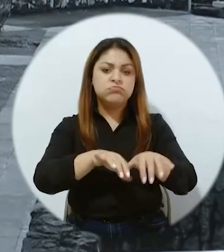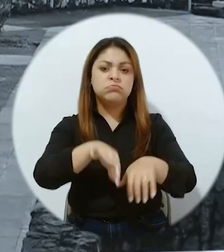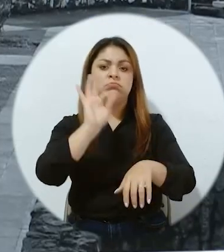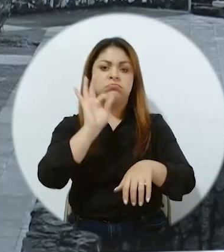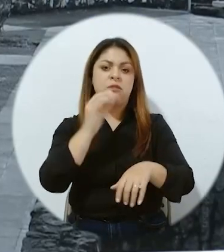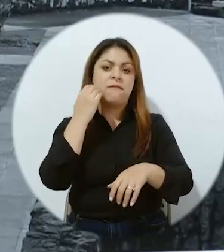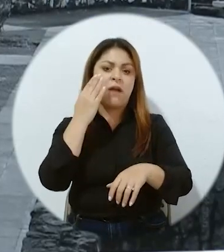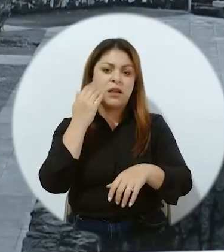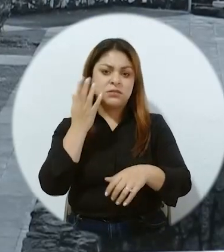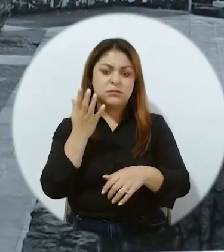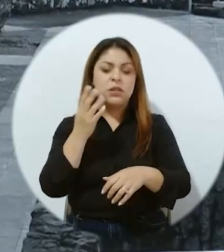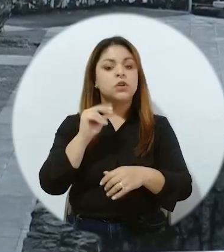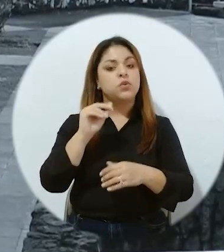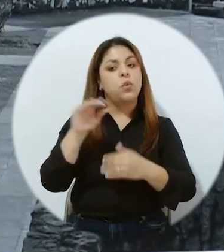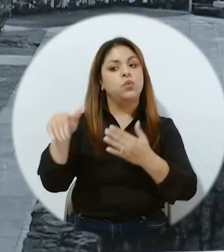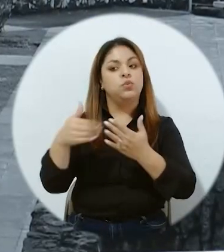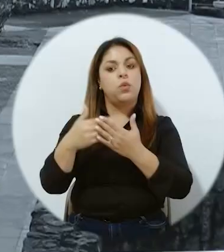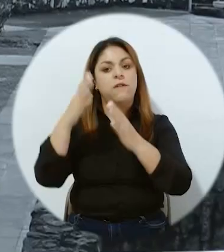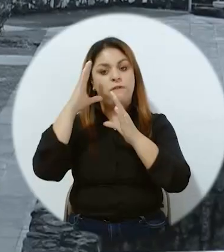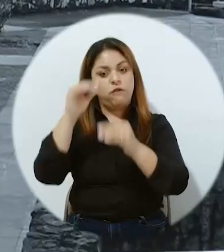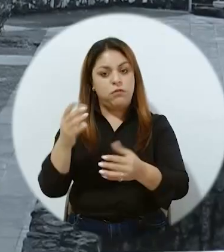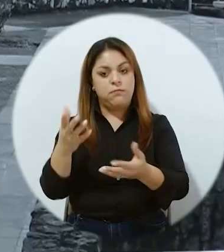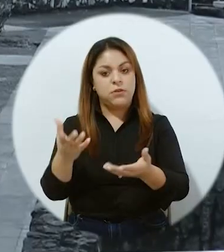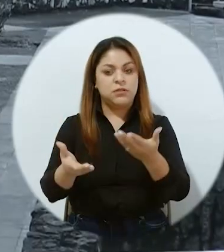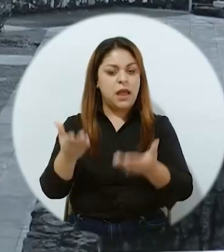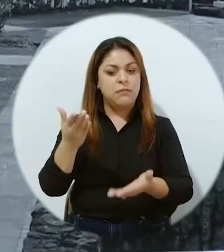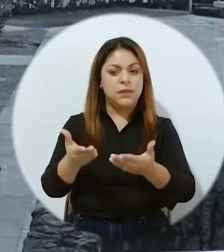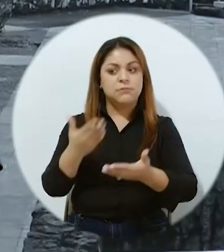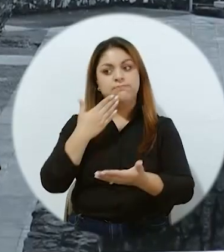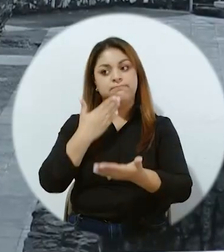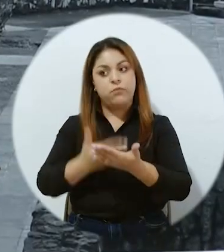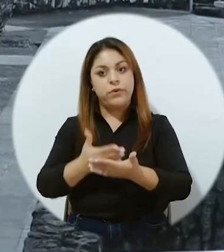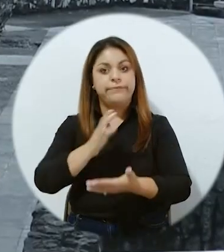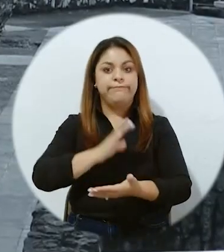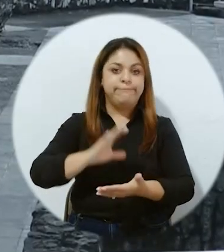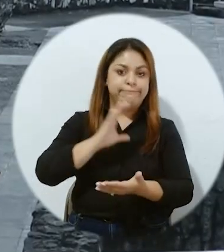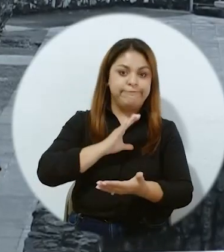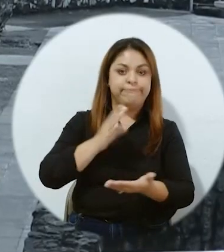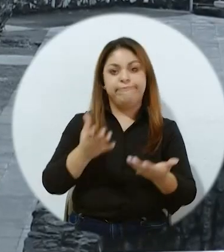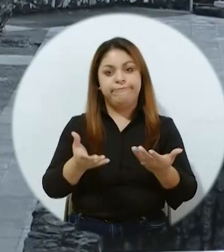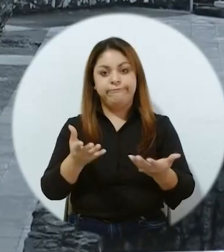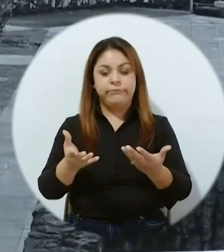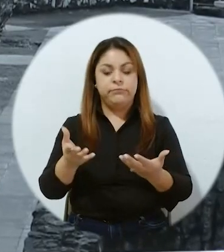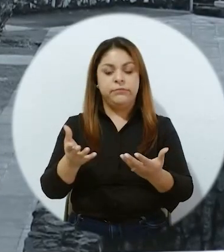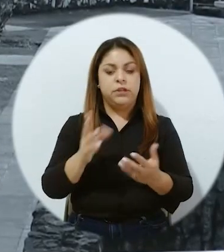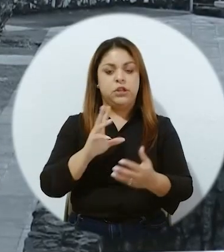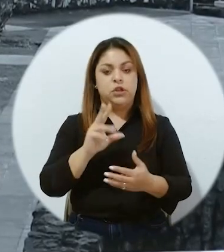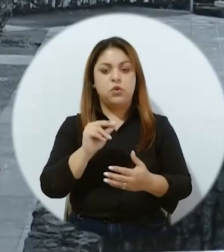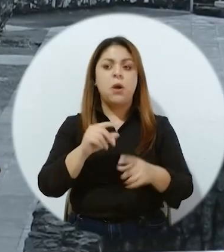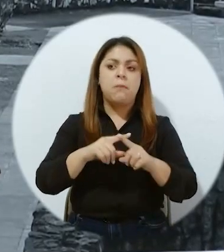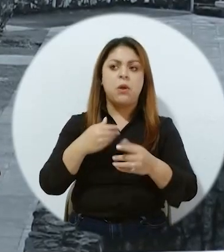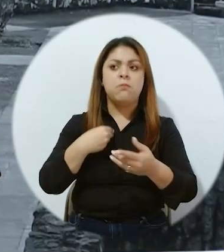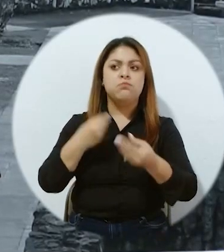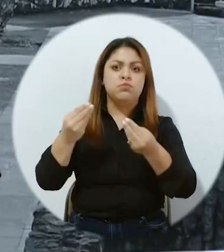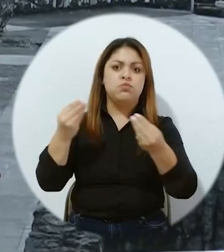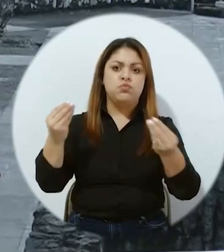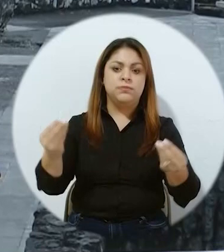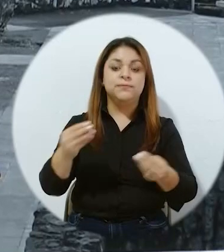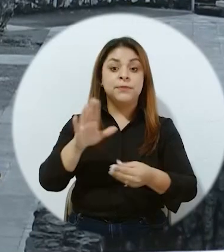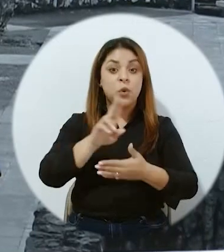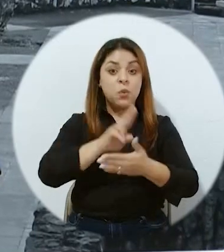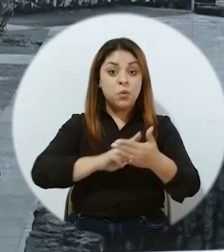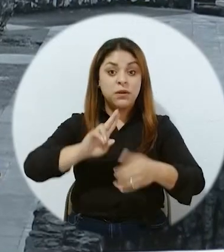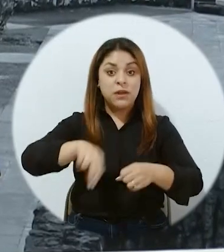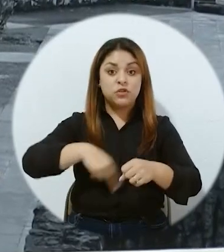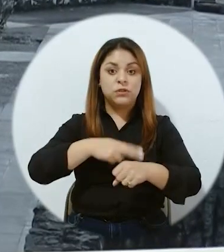relativa facilidad. Obviamente no toda la información necesariamente es de la misma calidad o se puede confiar igual, pero hay muchas cosas.